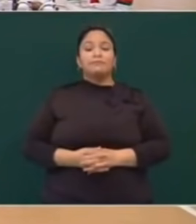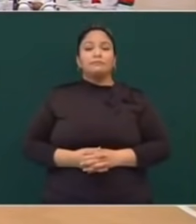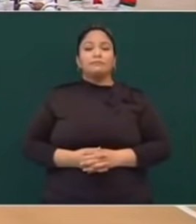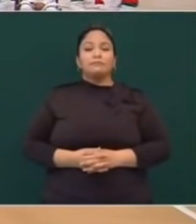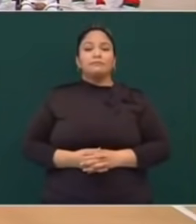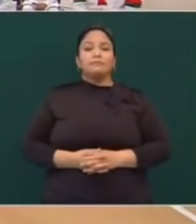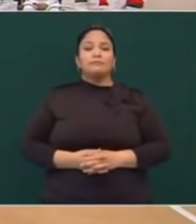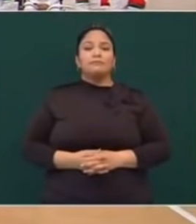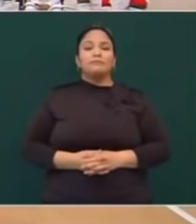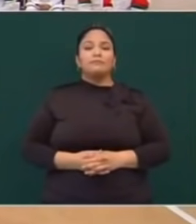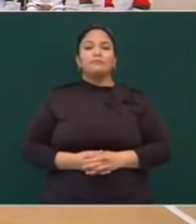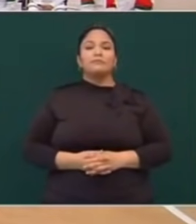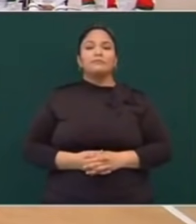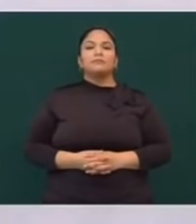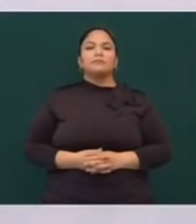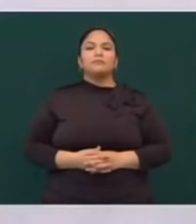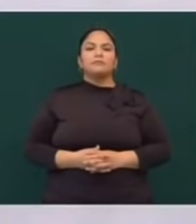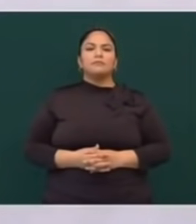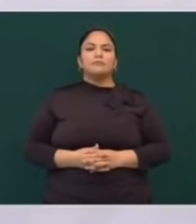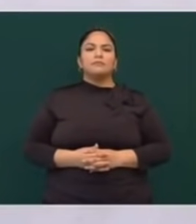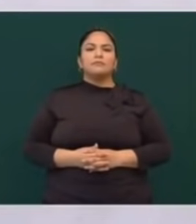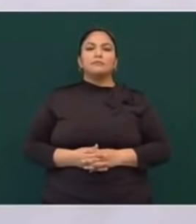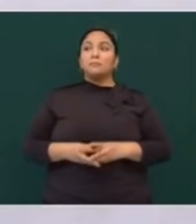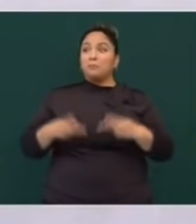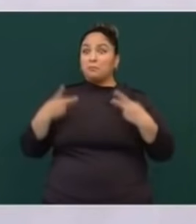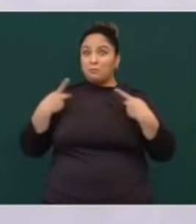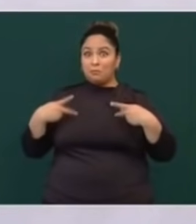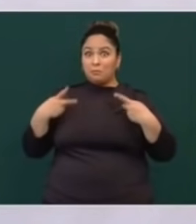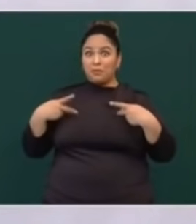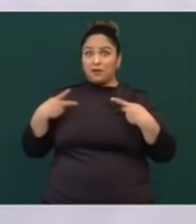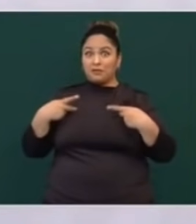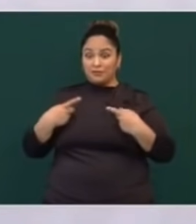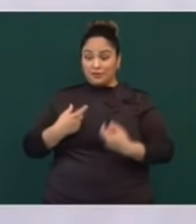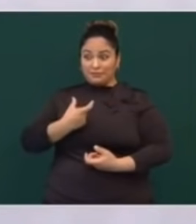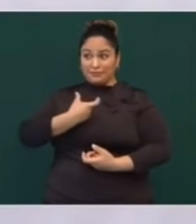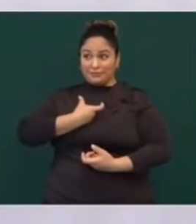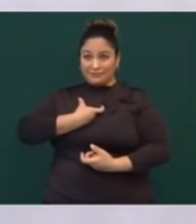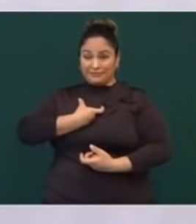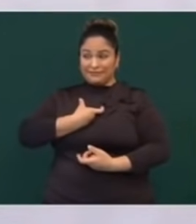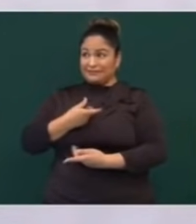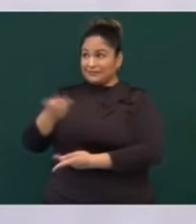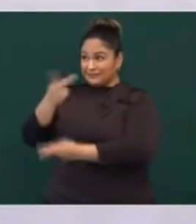para los que nos traigan medallas.